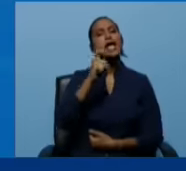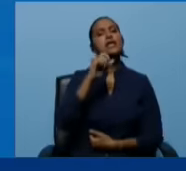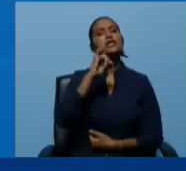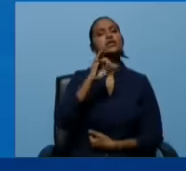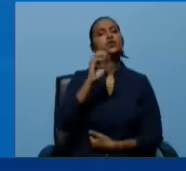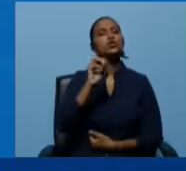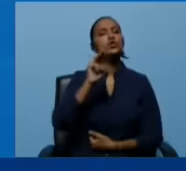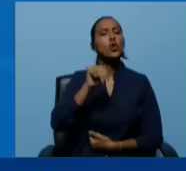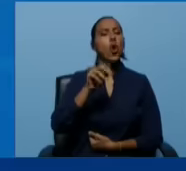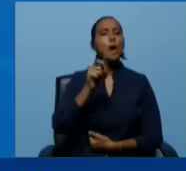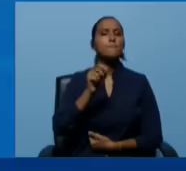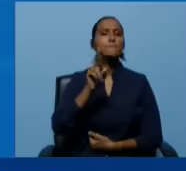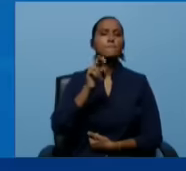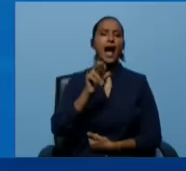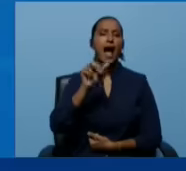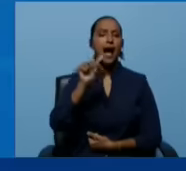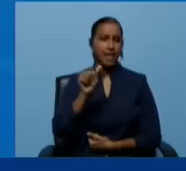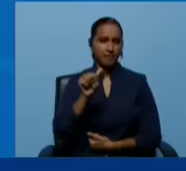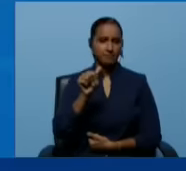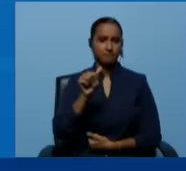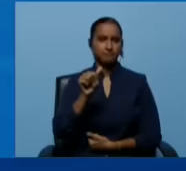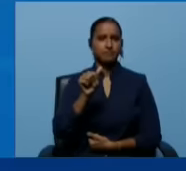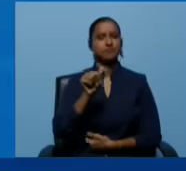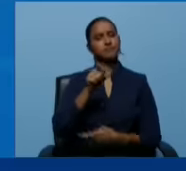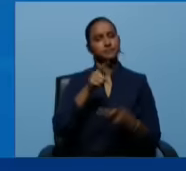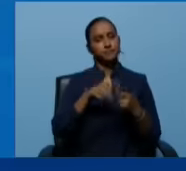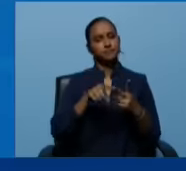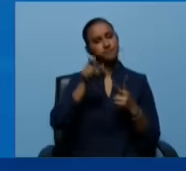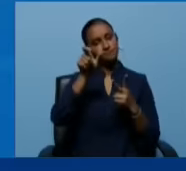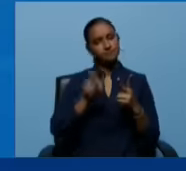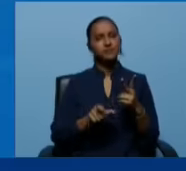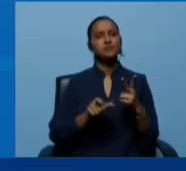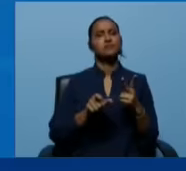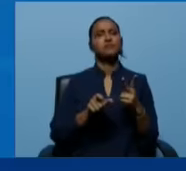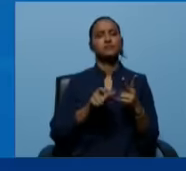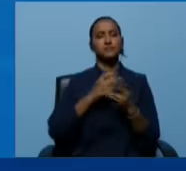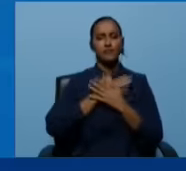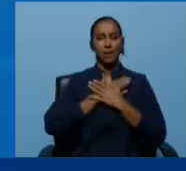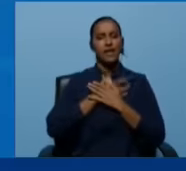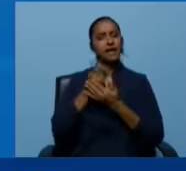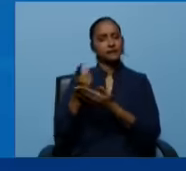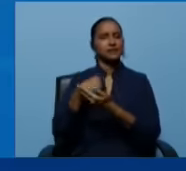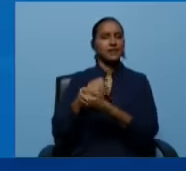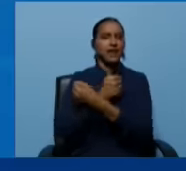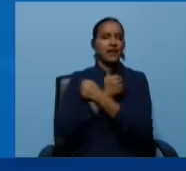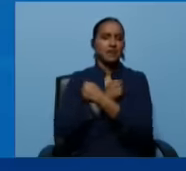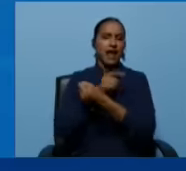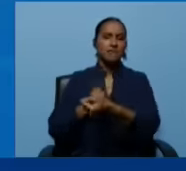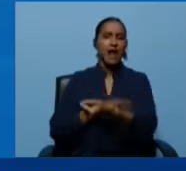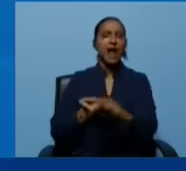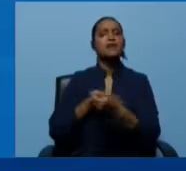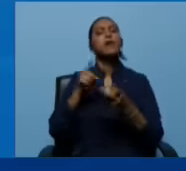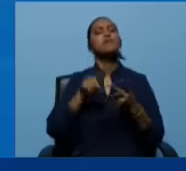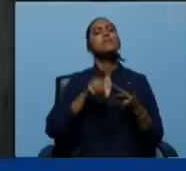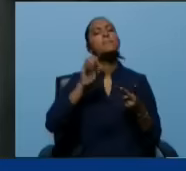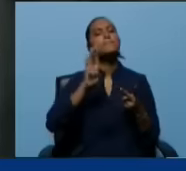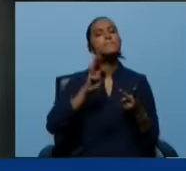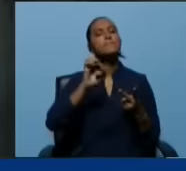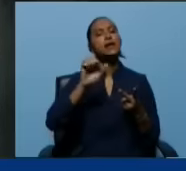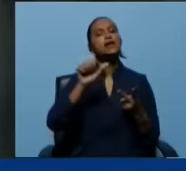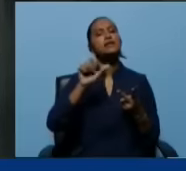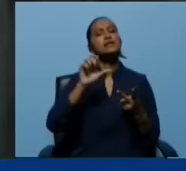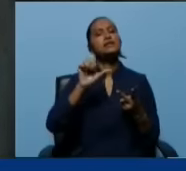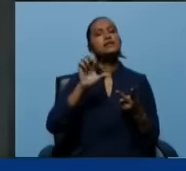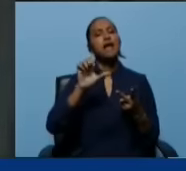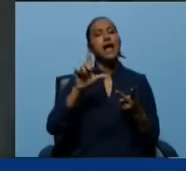muy querido hermano mayor, hermano mío, pero mayor, Mel Zelaya, que